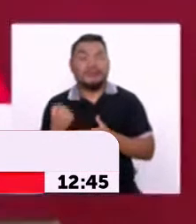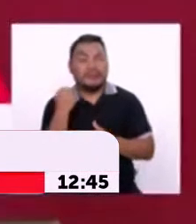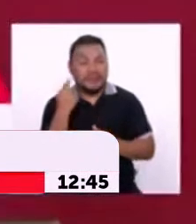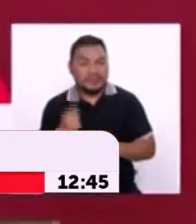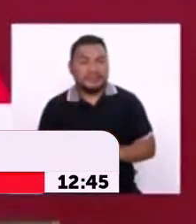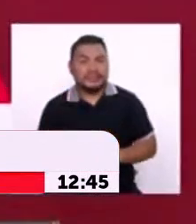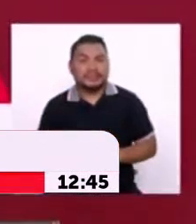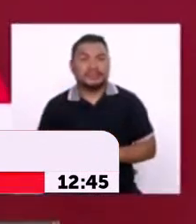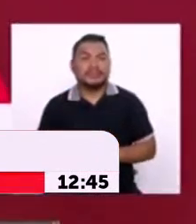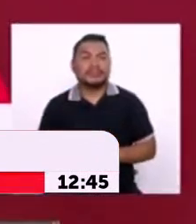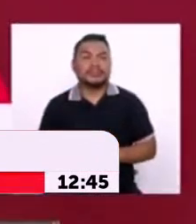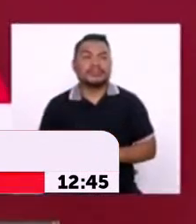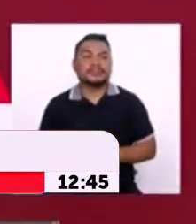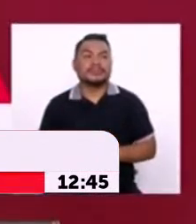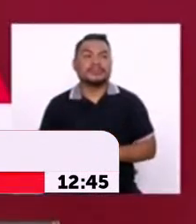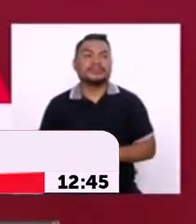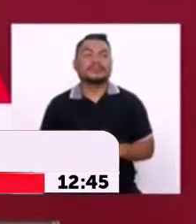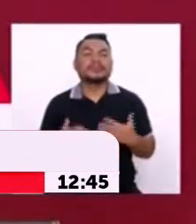de gravedad.